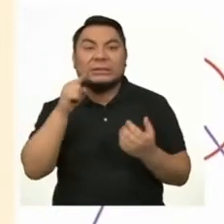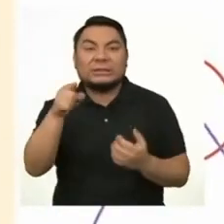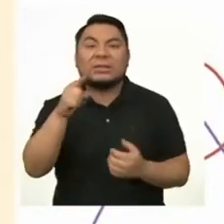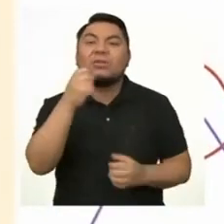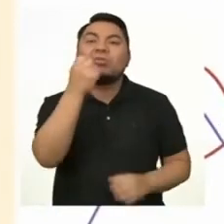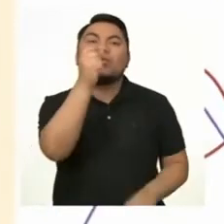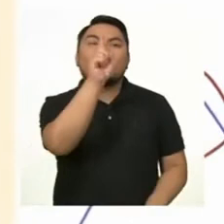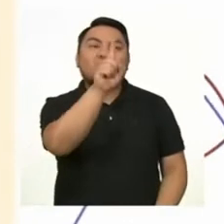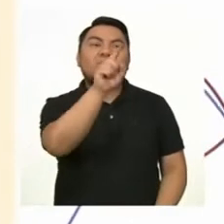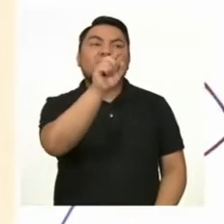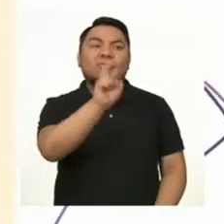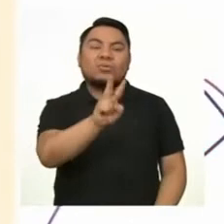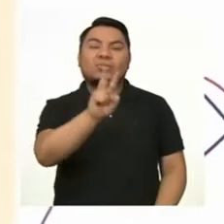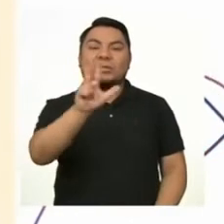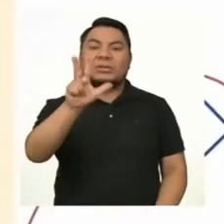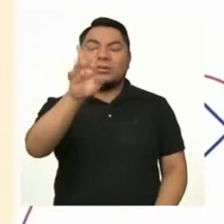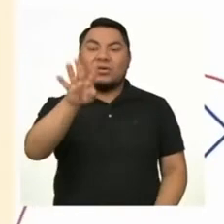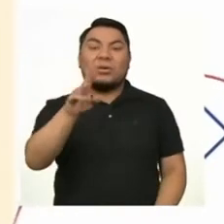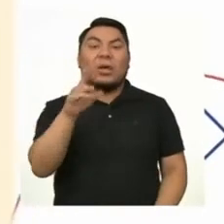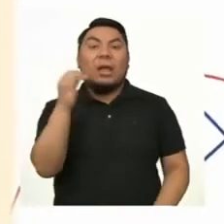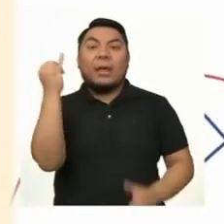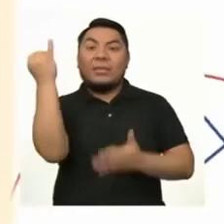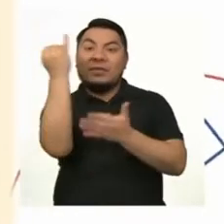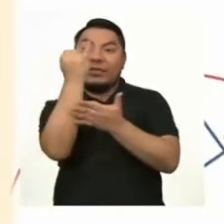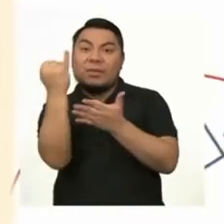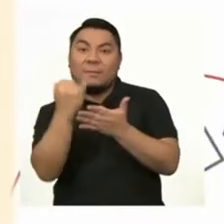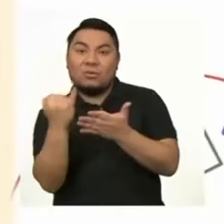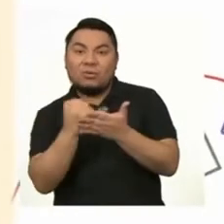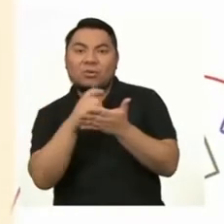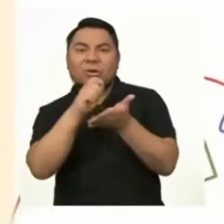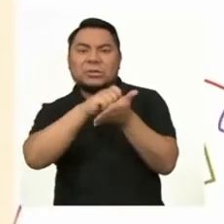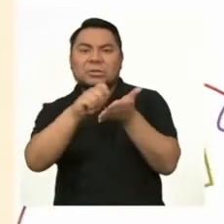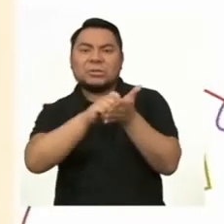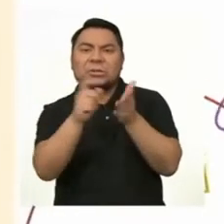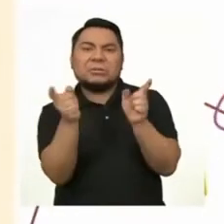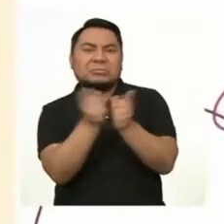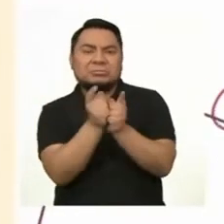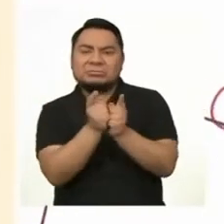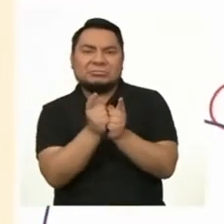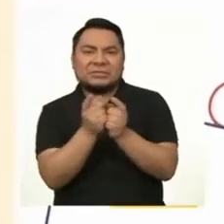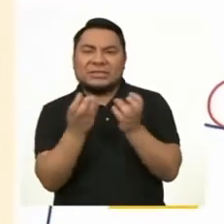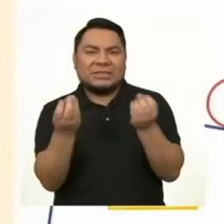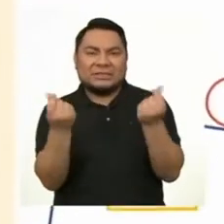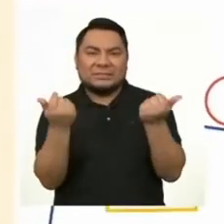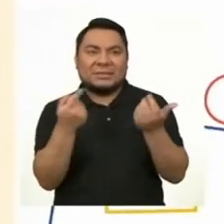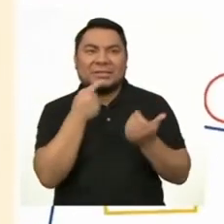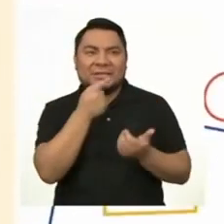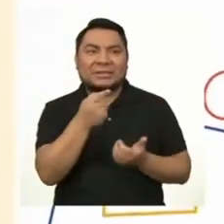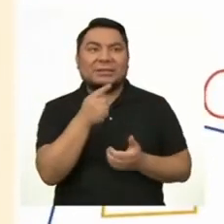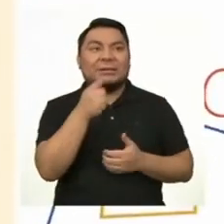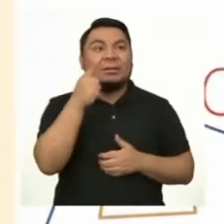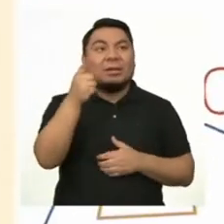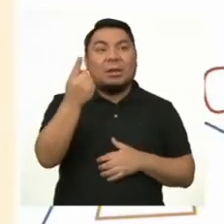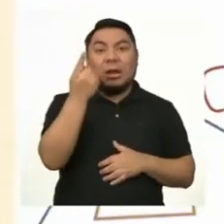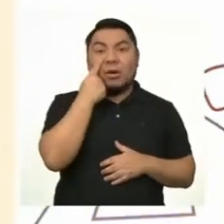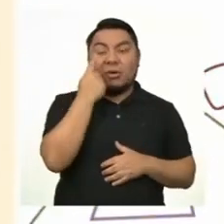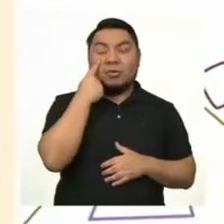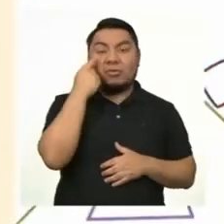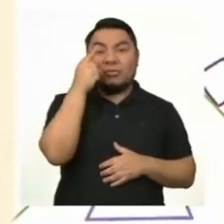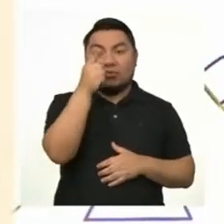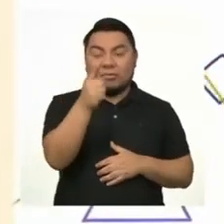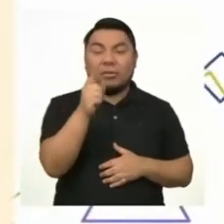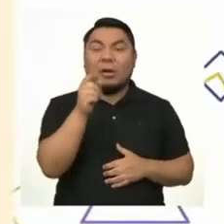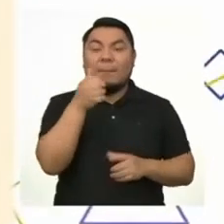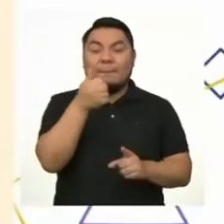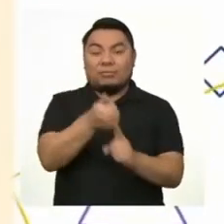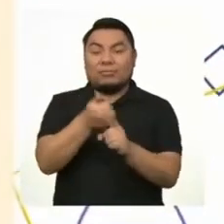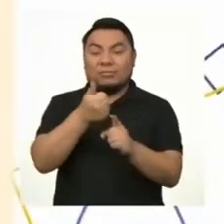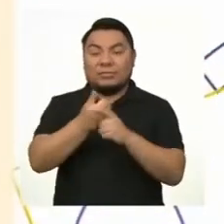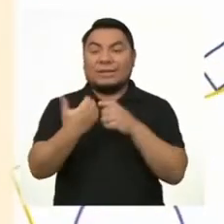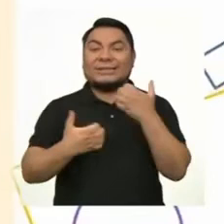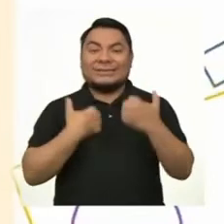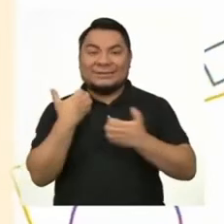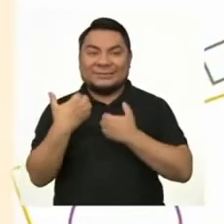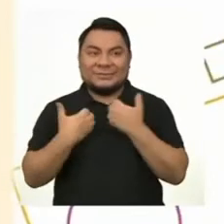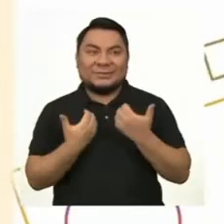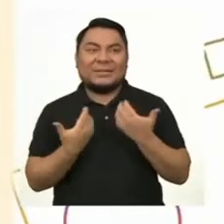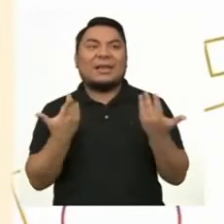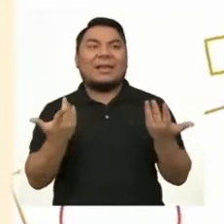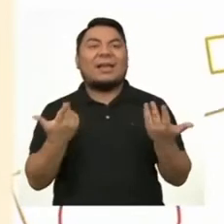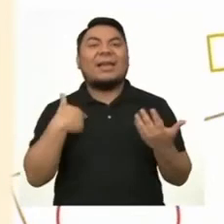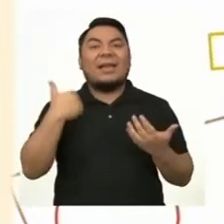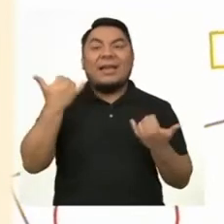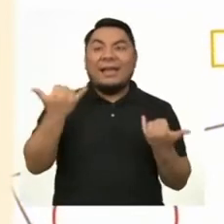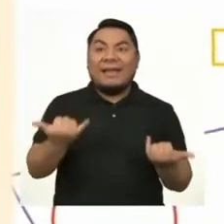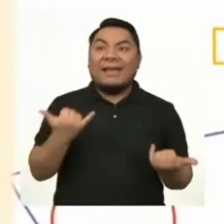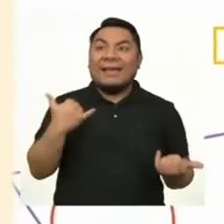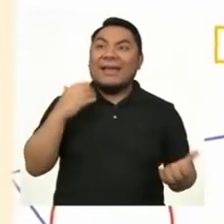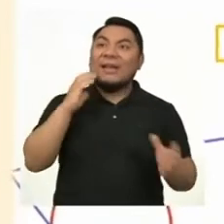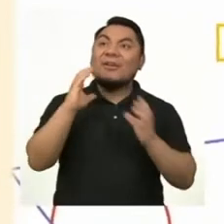enumera con dibujos 5 formas de obtenerla. Empieza con conoce tus propias emociones. Justo lo que